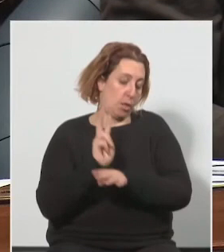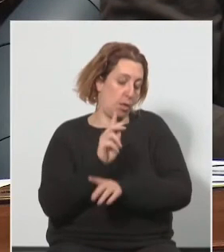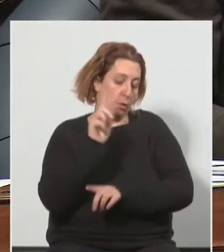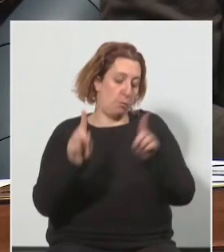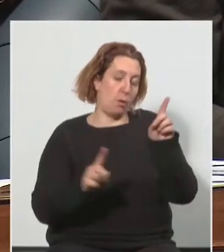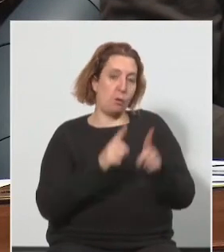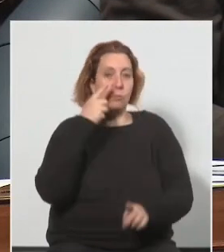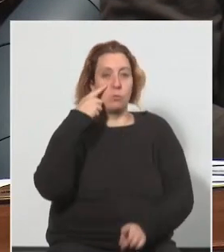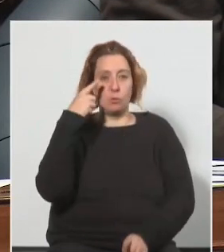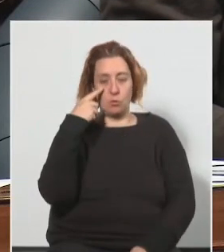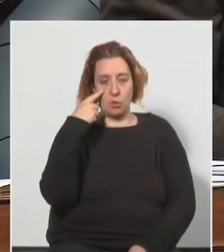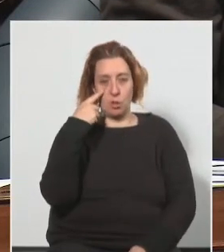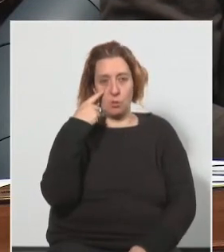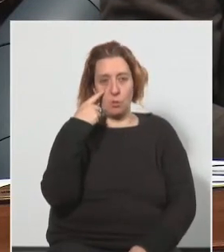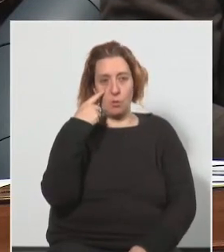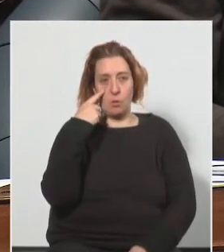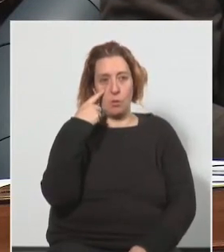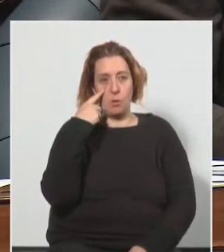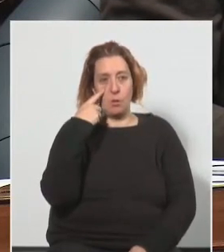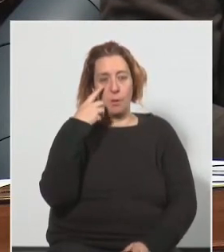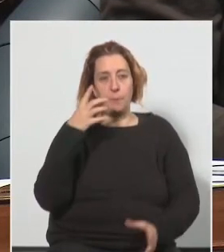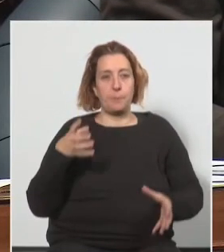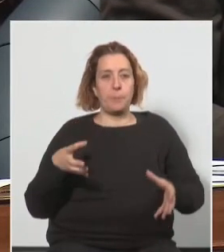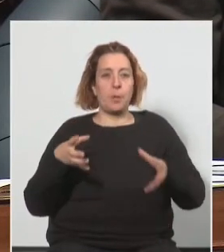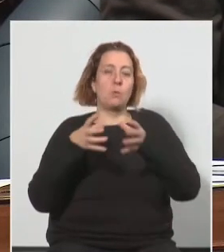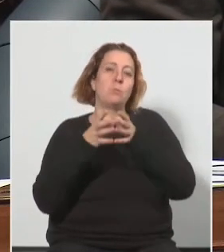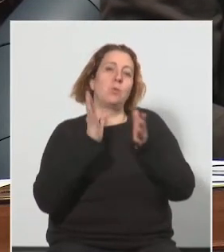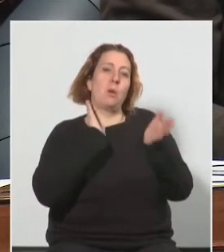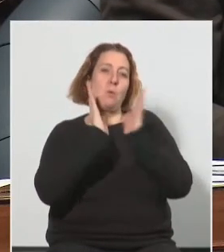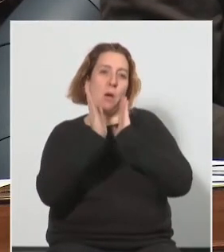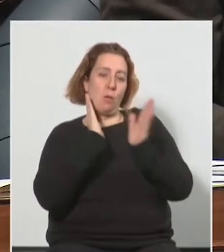algún conocido bufete